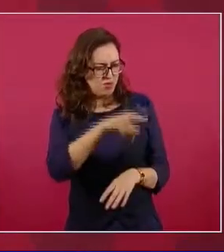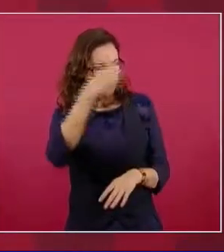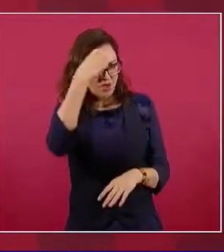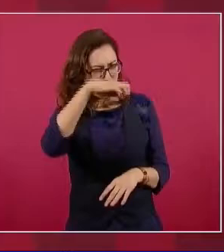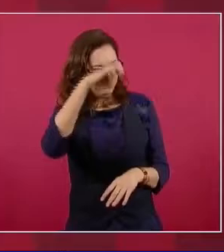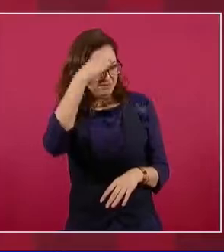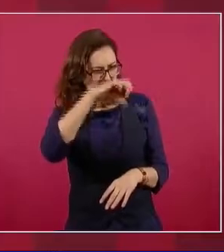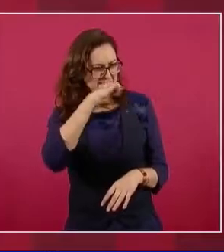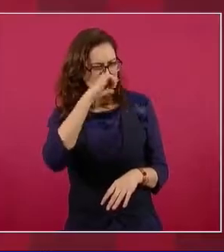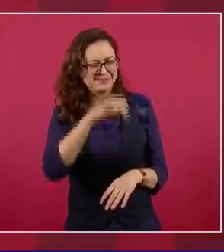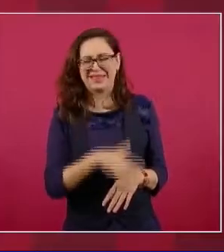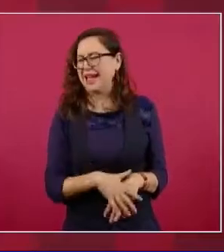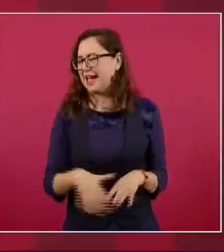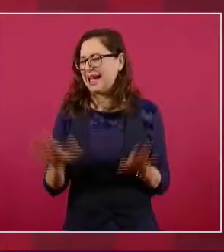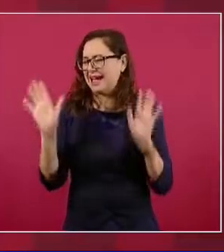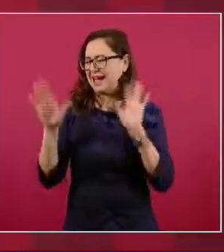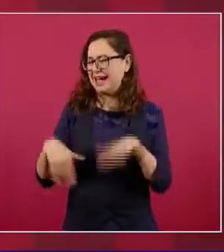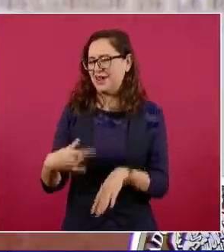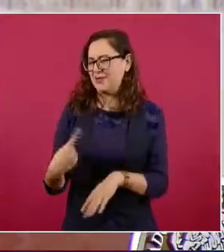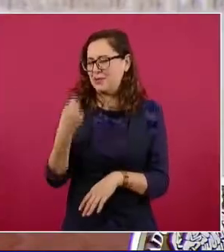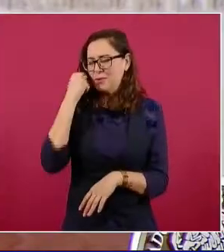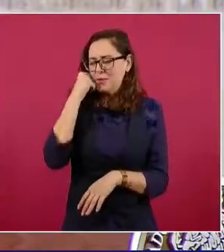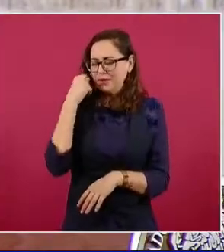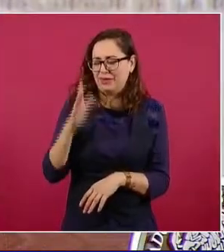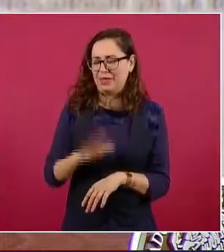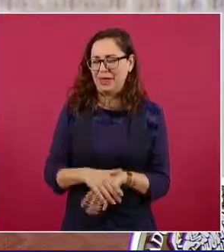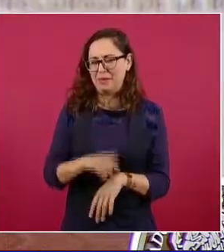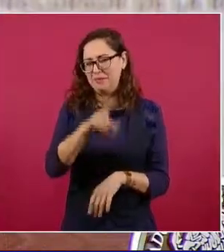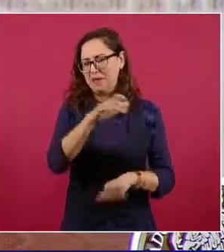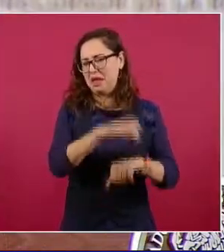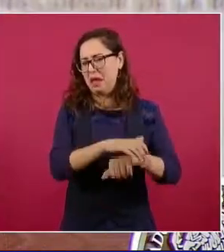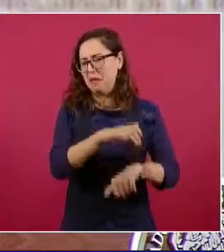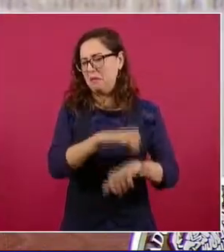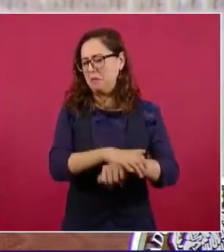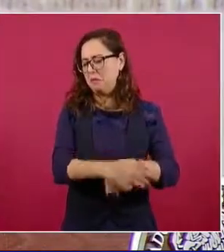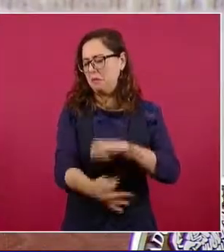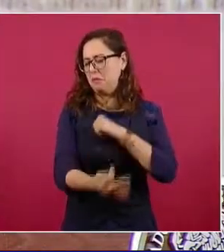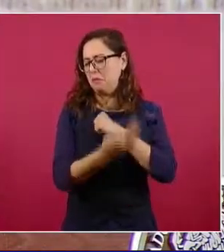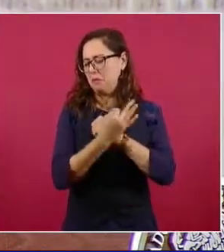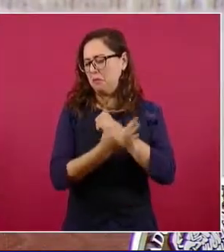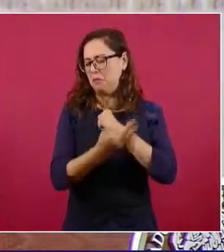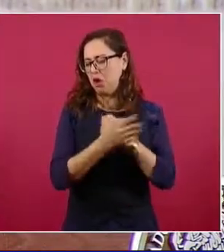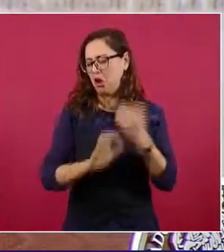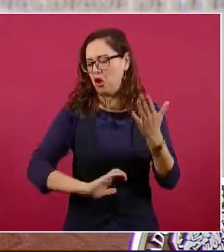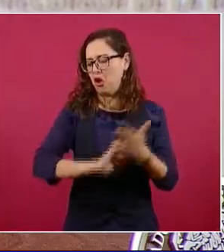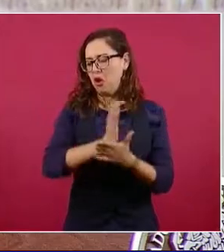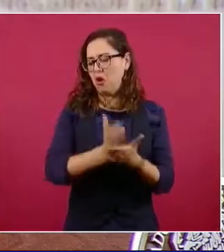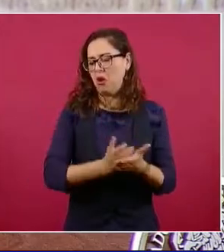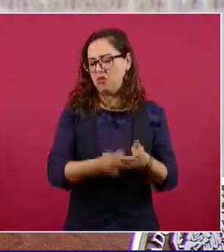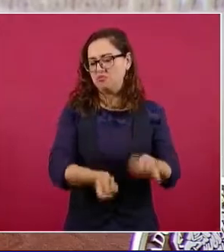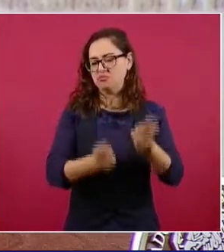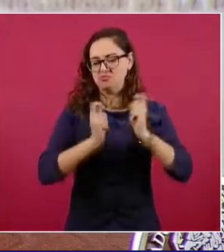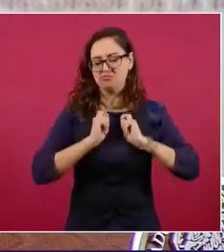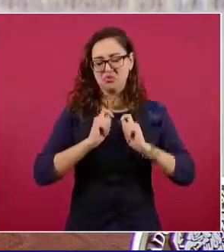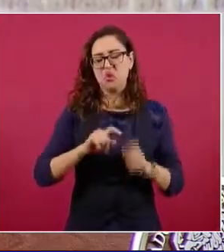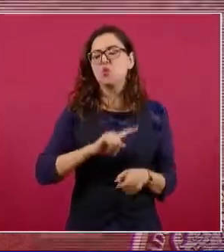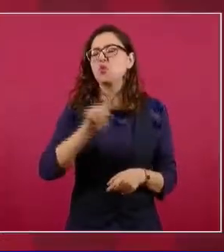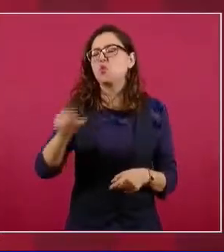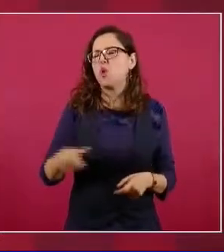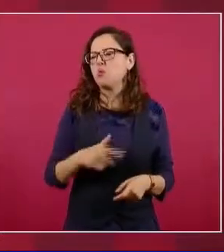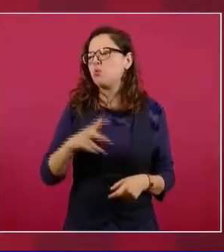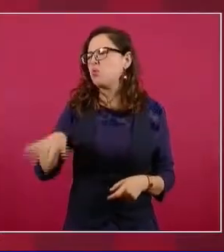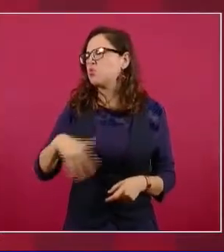es tener el contrato y ya consigo a los ingenieros y a los maestros